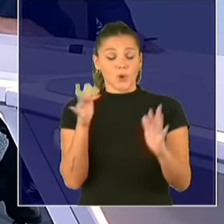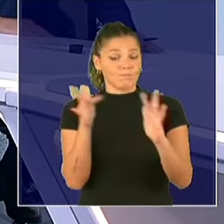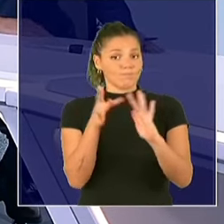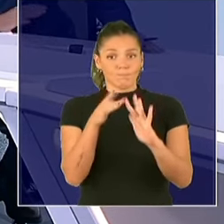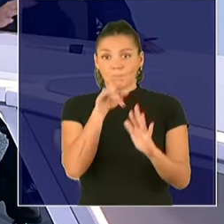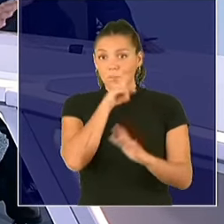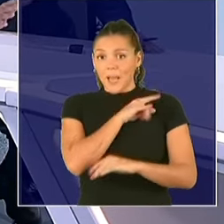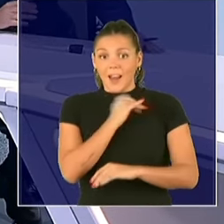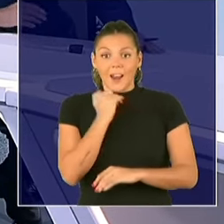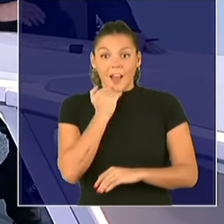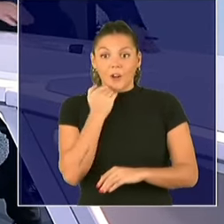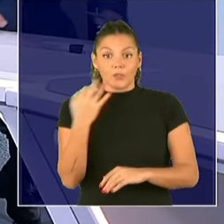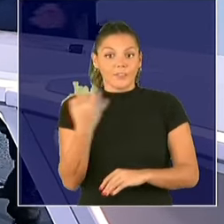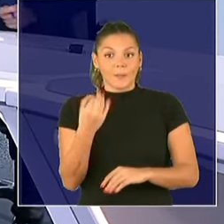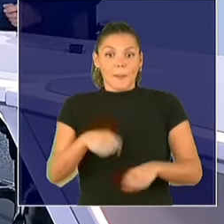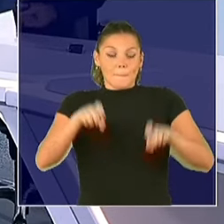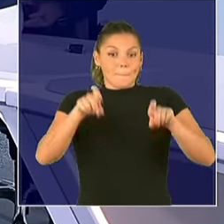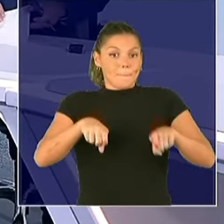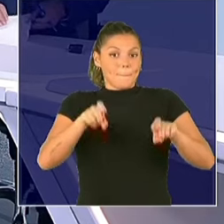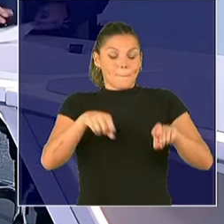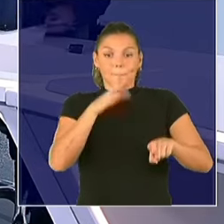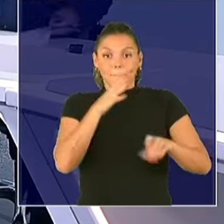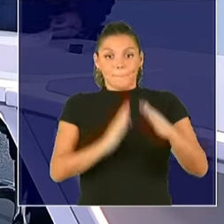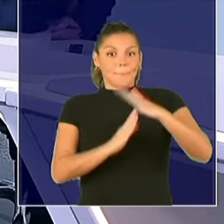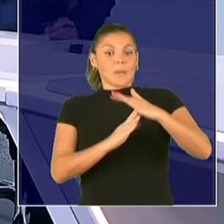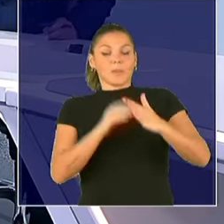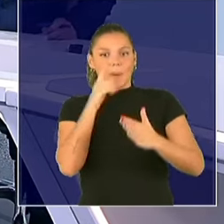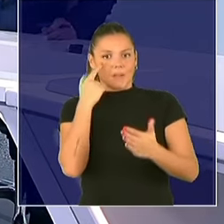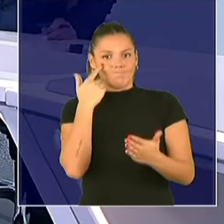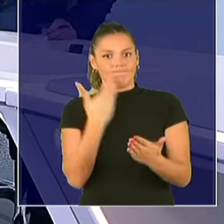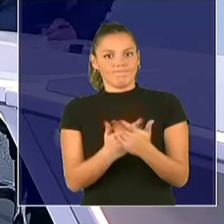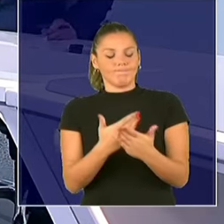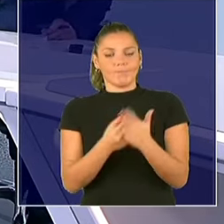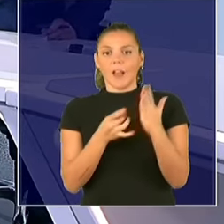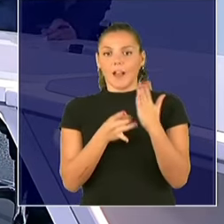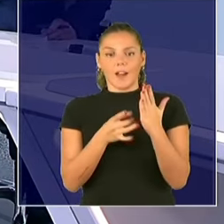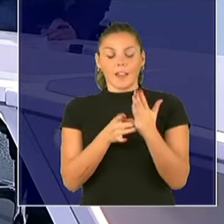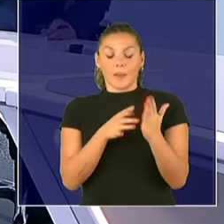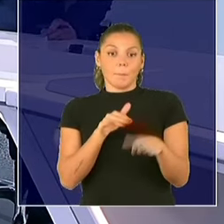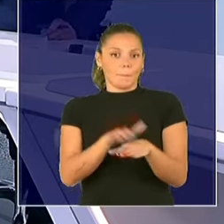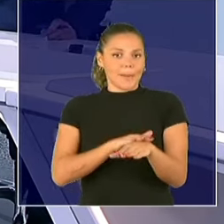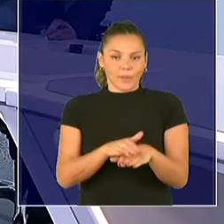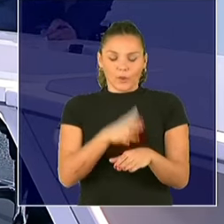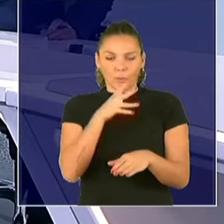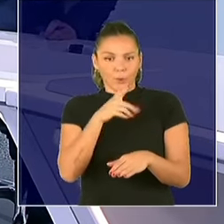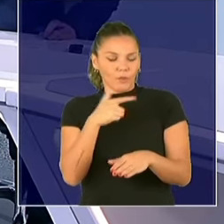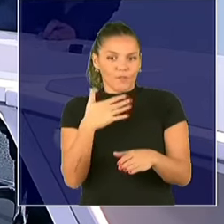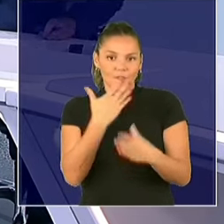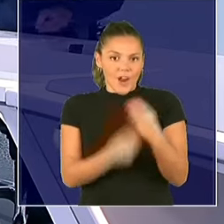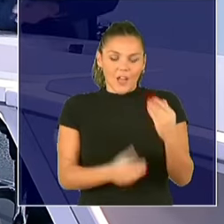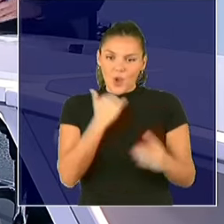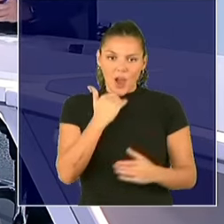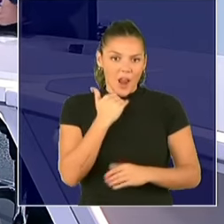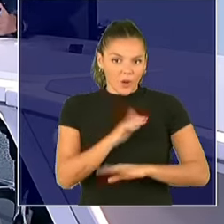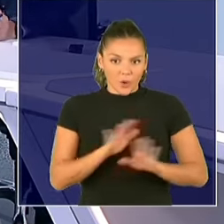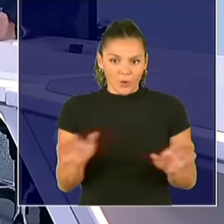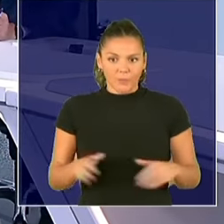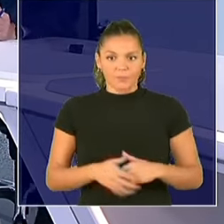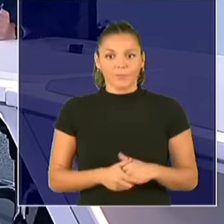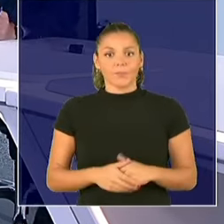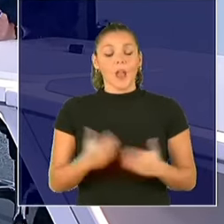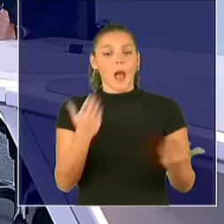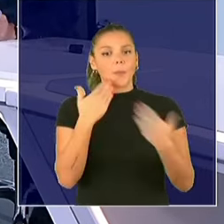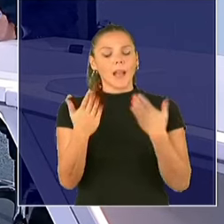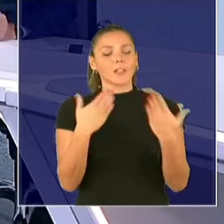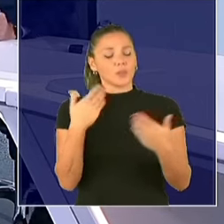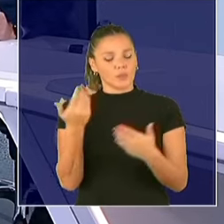calidad de emisión del resto de este contenido informativo. Les estábamos hablando del tren que ha descarrilado hoy entre el túnel de Atocha y el de Chamartín, un